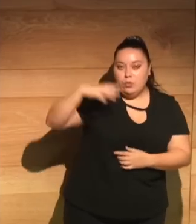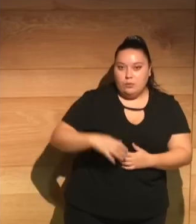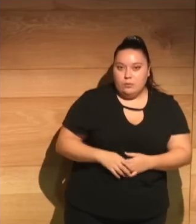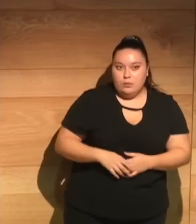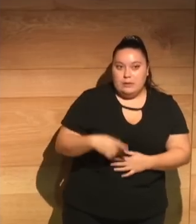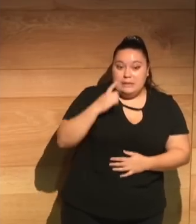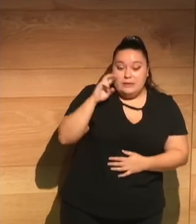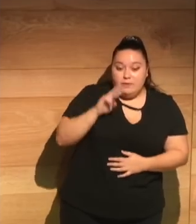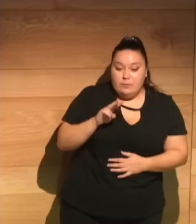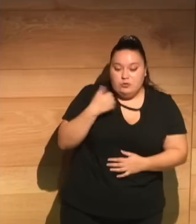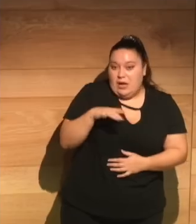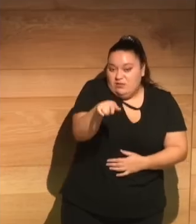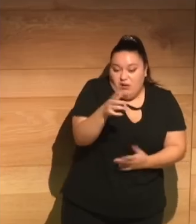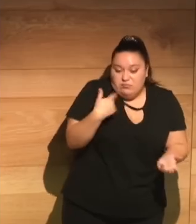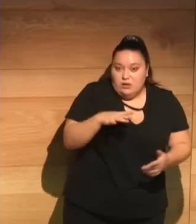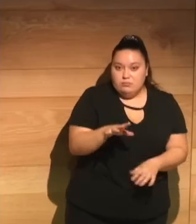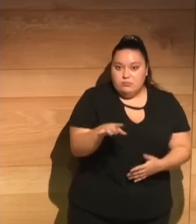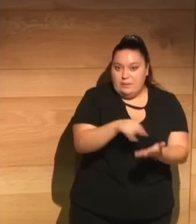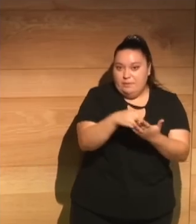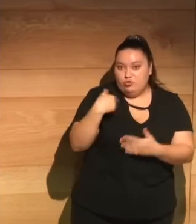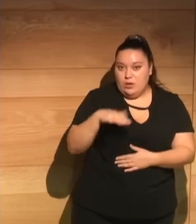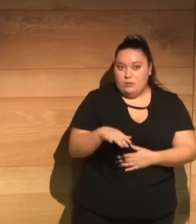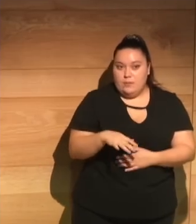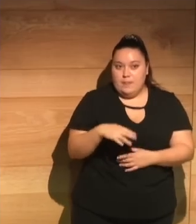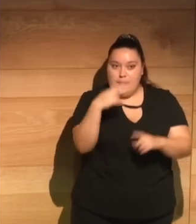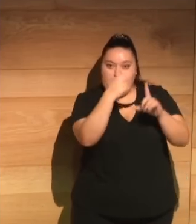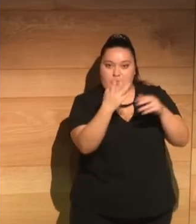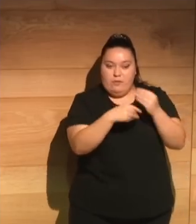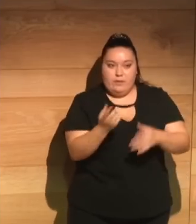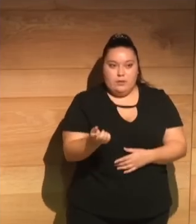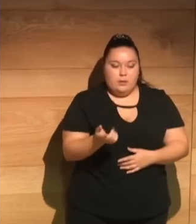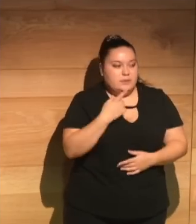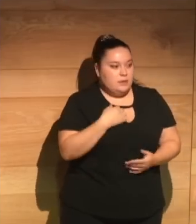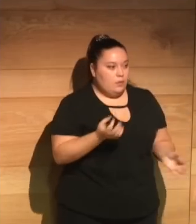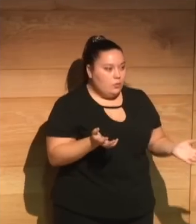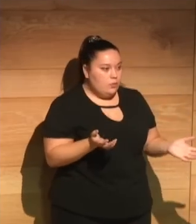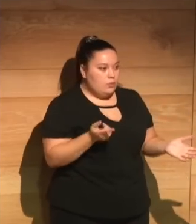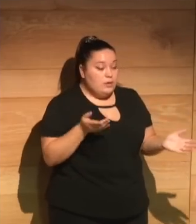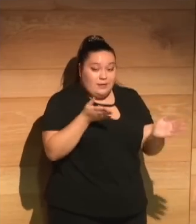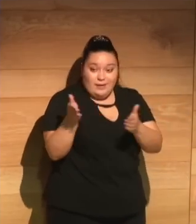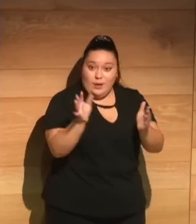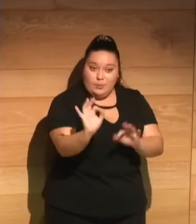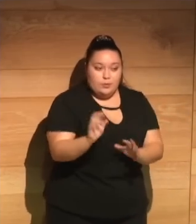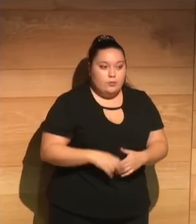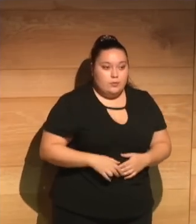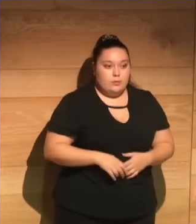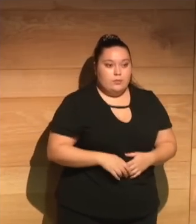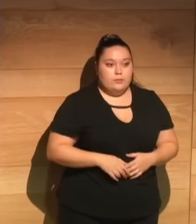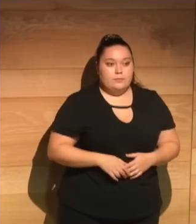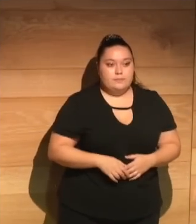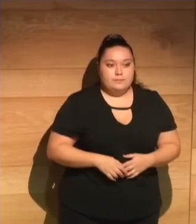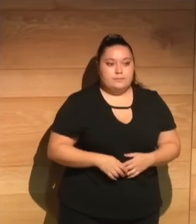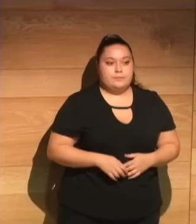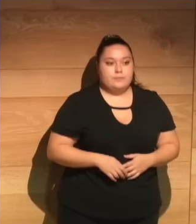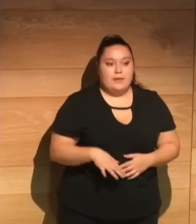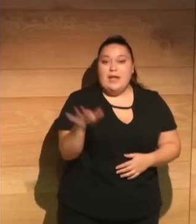y cuando vemos esa cosa ya está ahí, ya está impreso? No hay que poner el lápiz. ¿Qué me estás diciendo? Ese es el camino, y ese es el camino que lleva un tiempo.